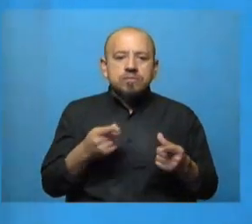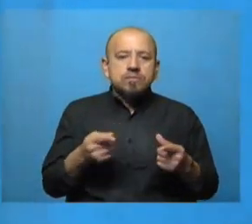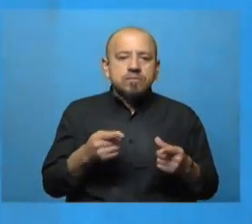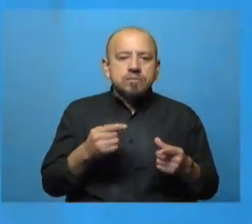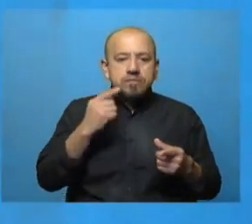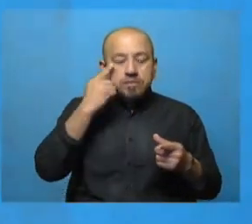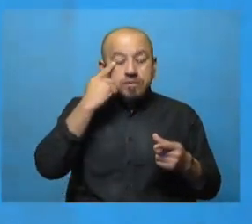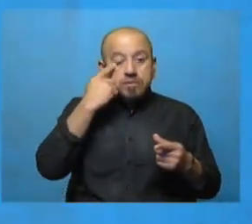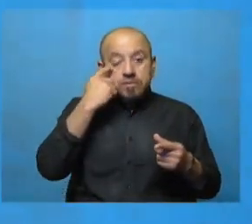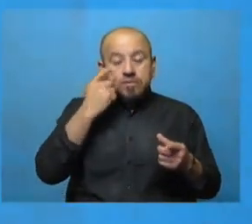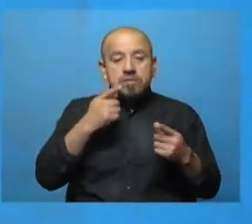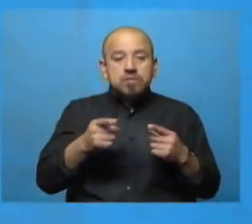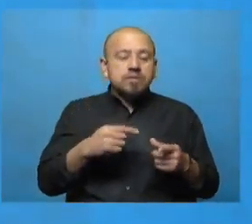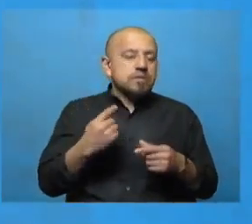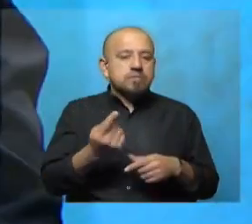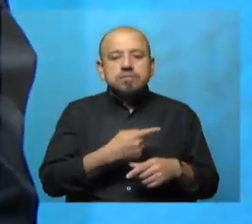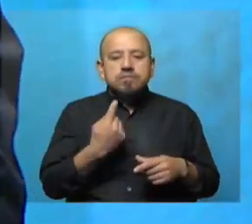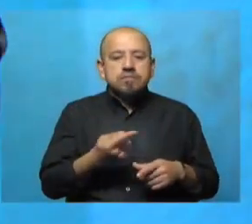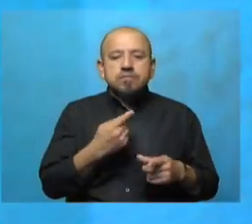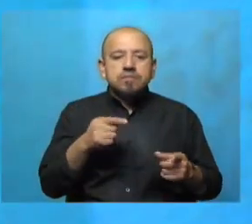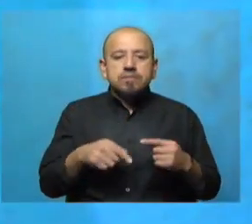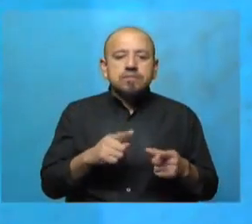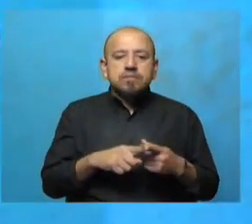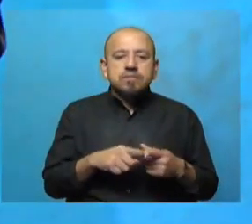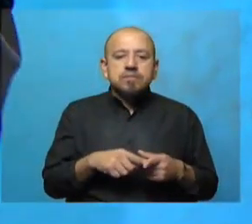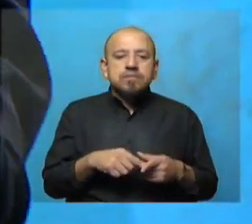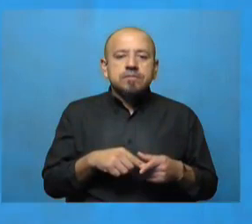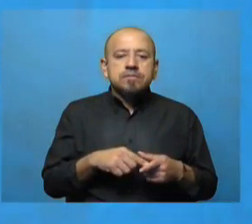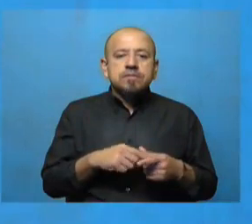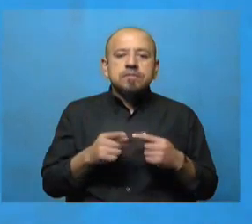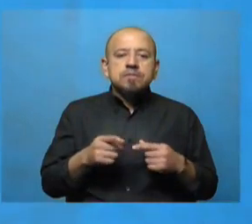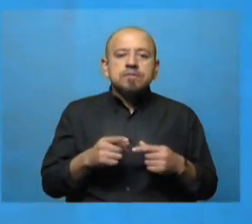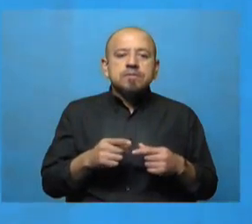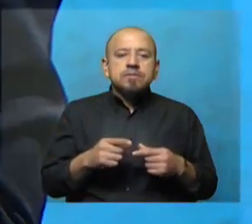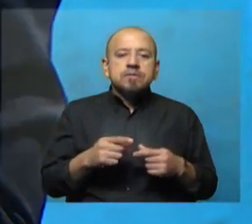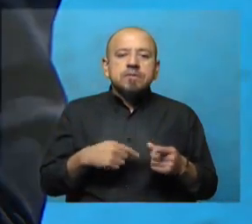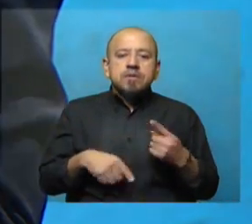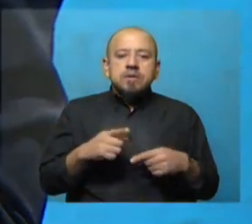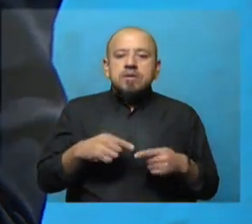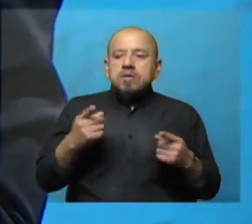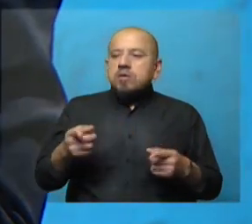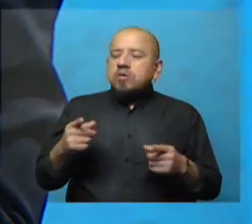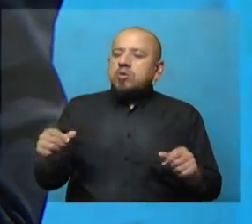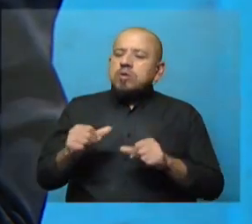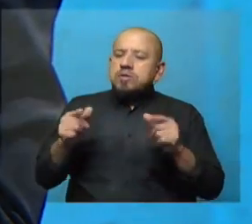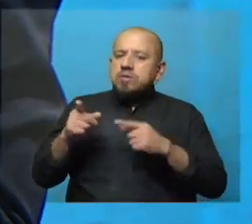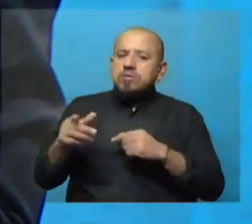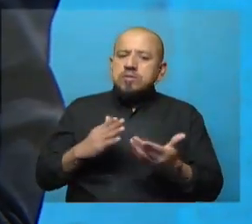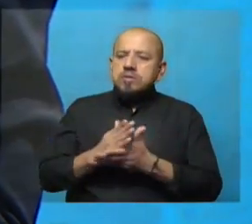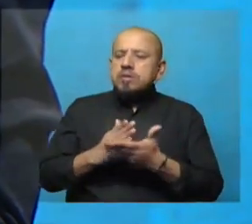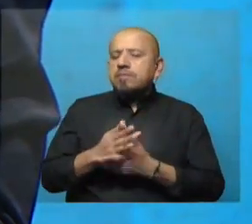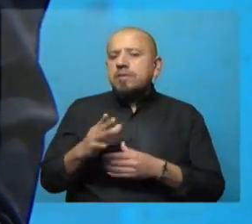no paro nunca de dar vueltas y sigue apareciendo hasta el día de hoy carrera tu composiciones eso está